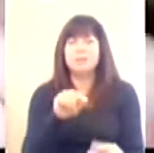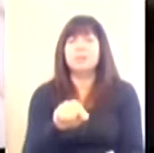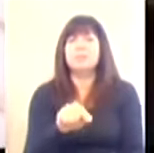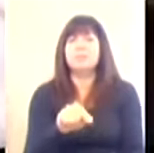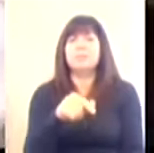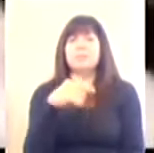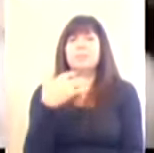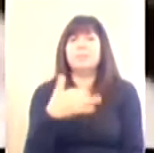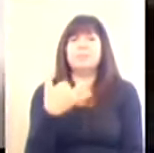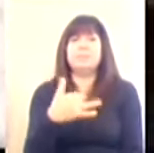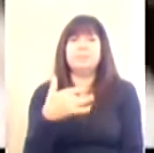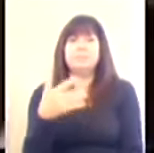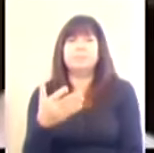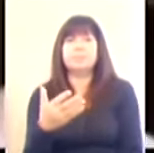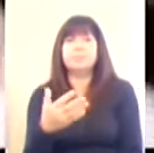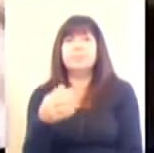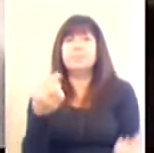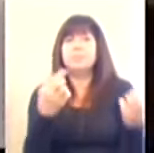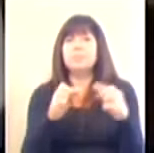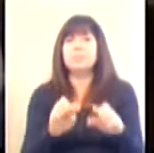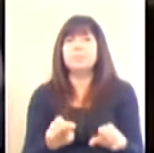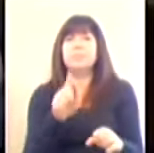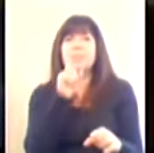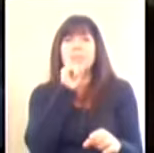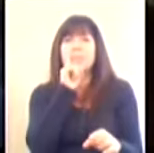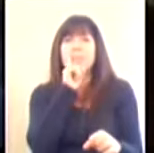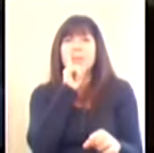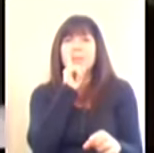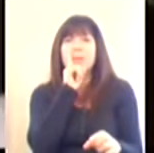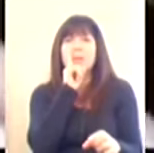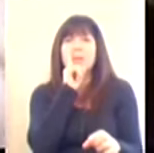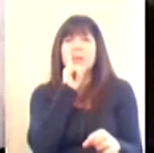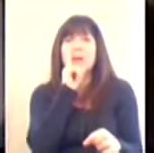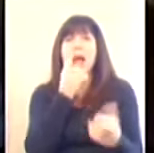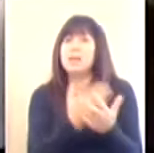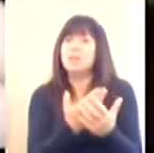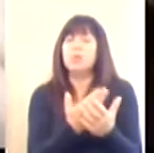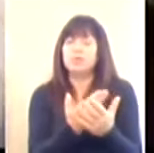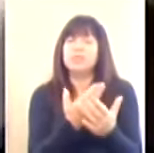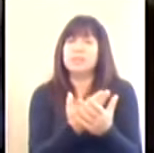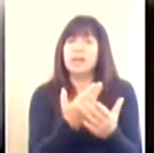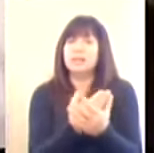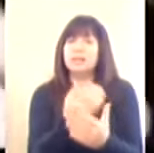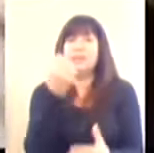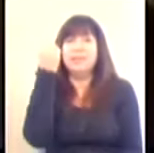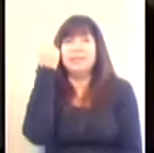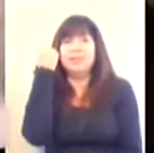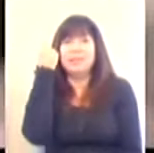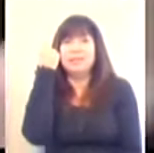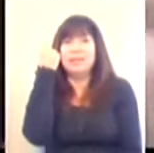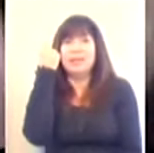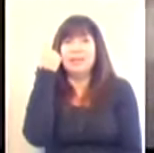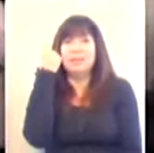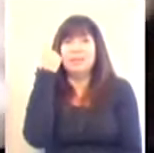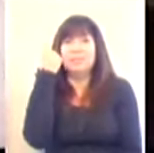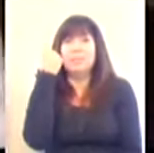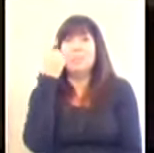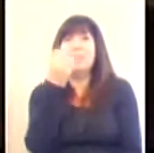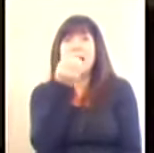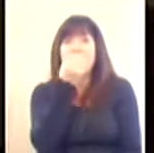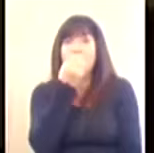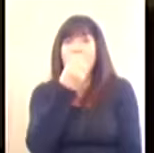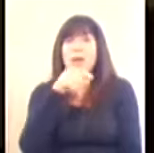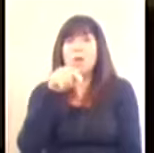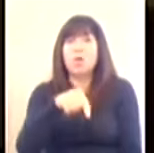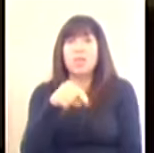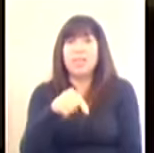súper buena la oportunidad que tenemos, y hay que, no hay que desaprovecharla, hay que entender que lo que hay para comer hoy día, what's